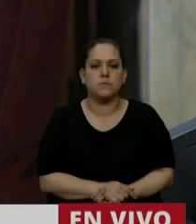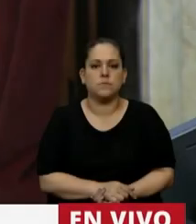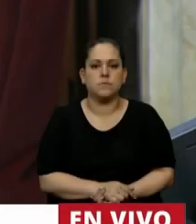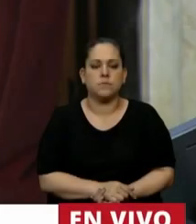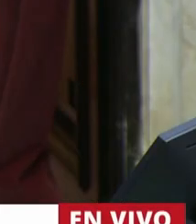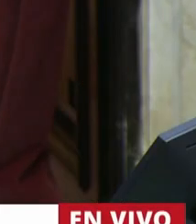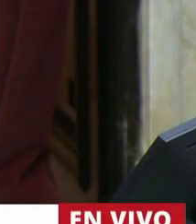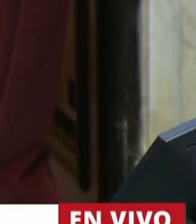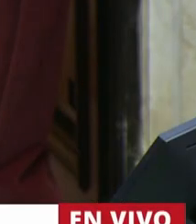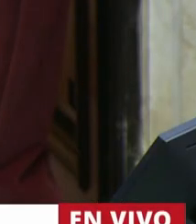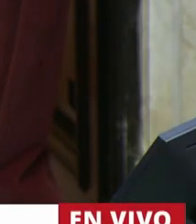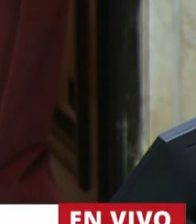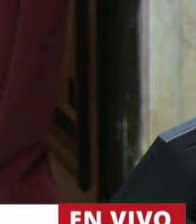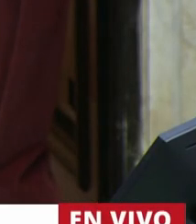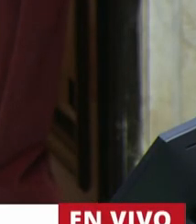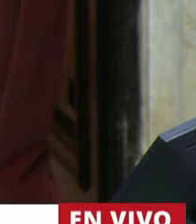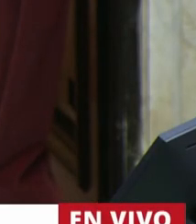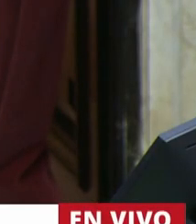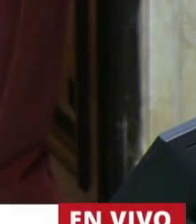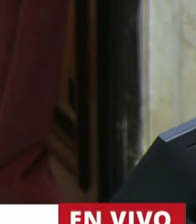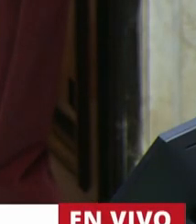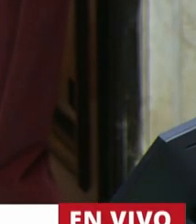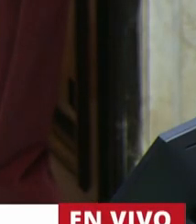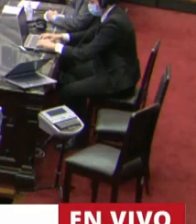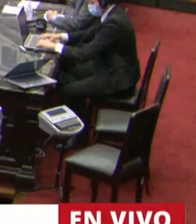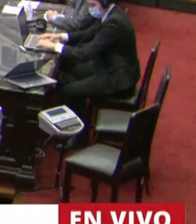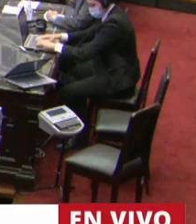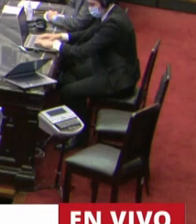Tiene la palabra la diputada Brenda Austin.